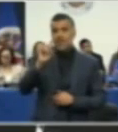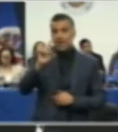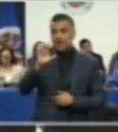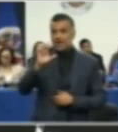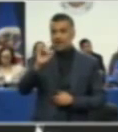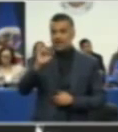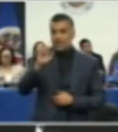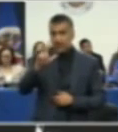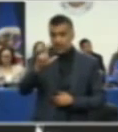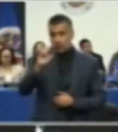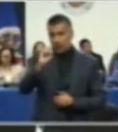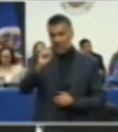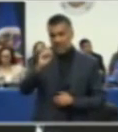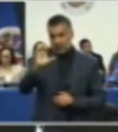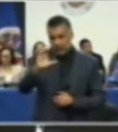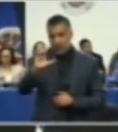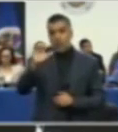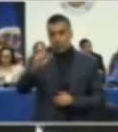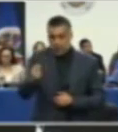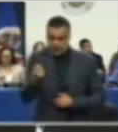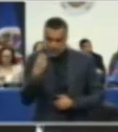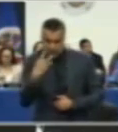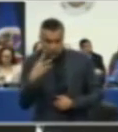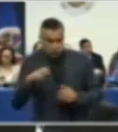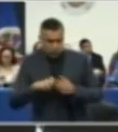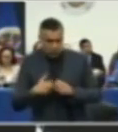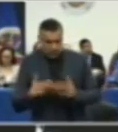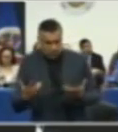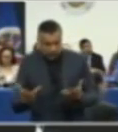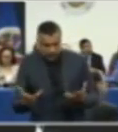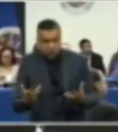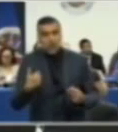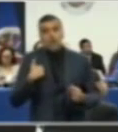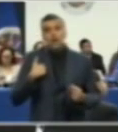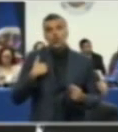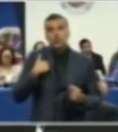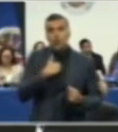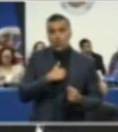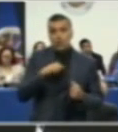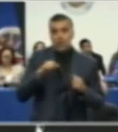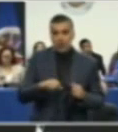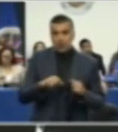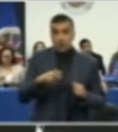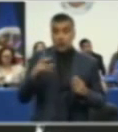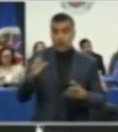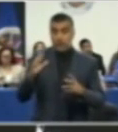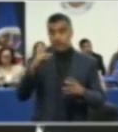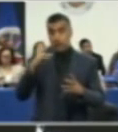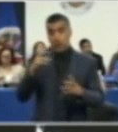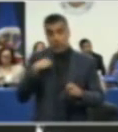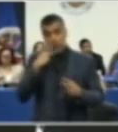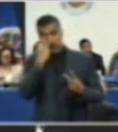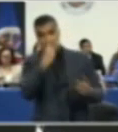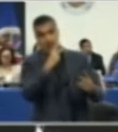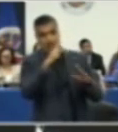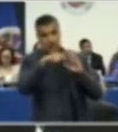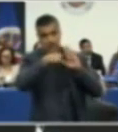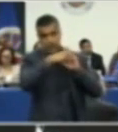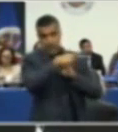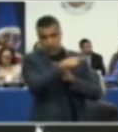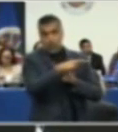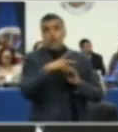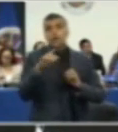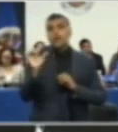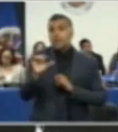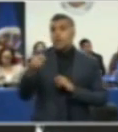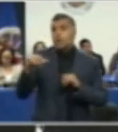a la vez de plantearnos los problemas concretos que hemos podido apreciar claramente en el vídeo que se ha presentado, también